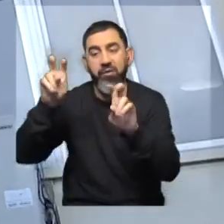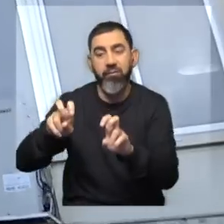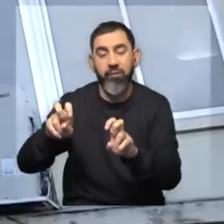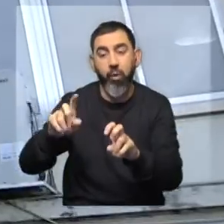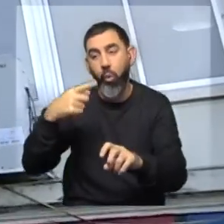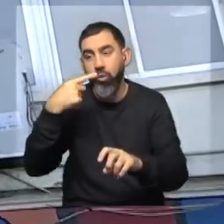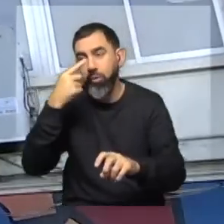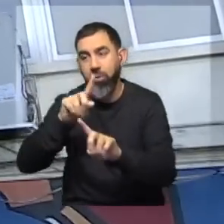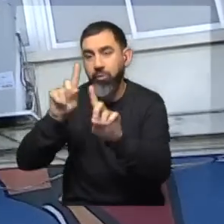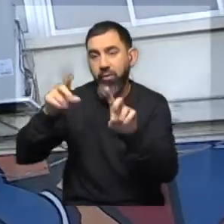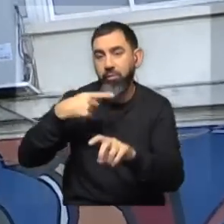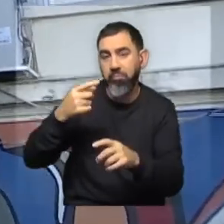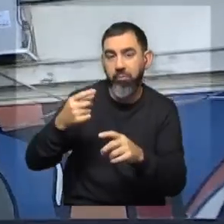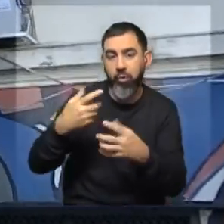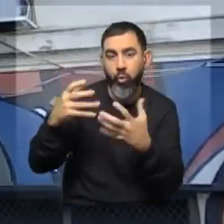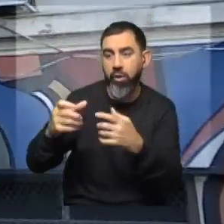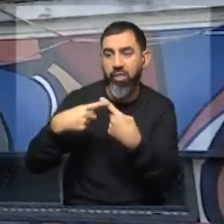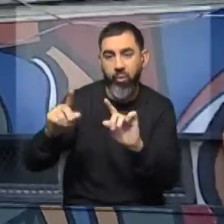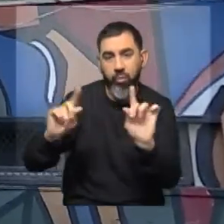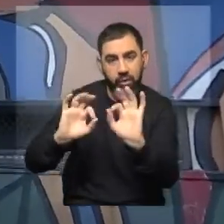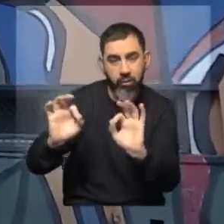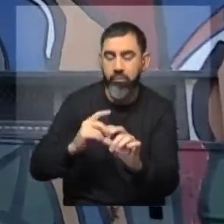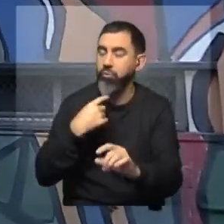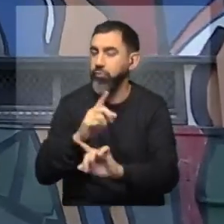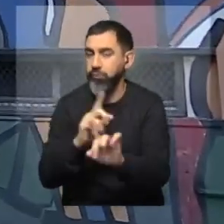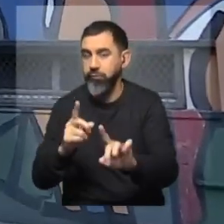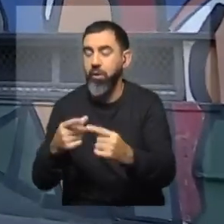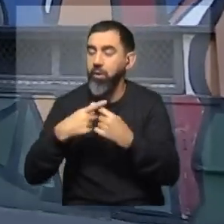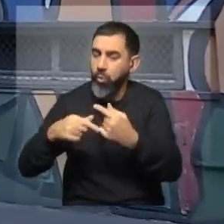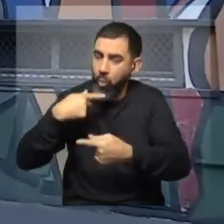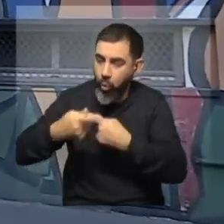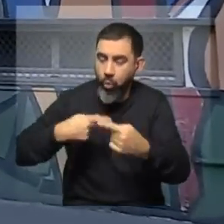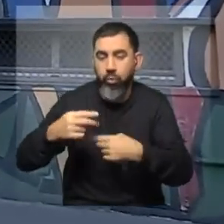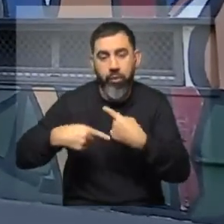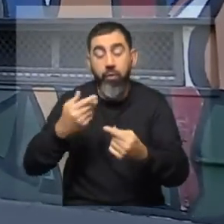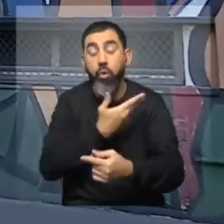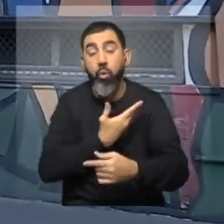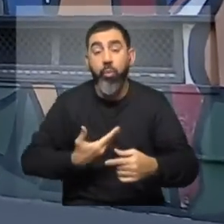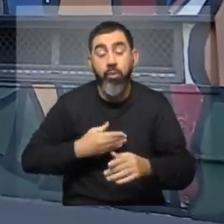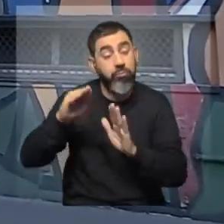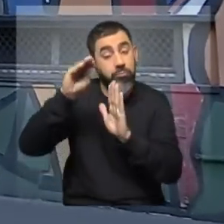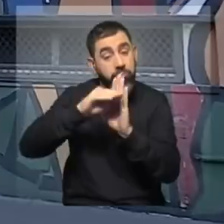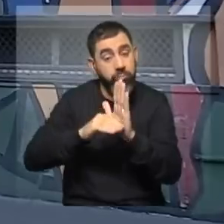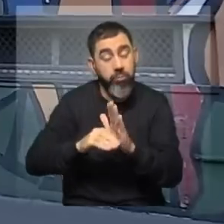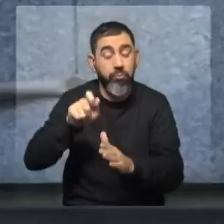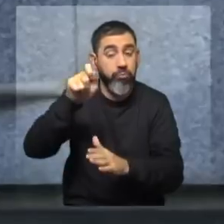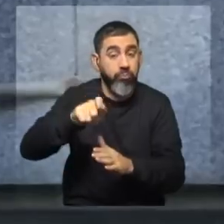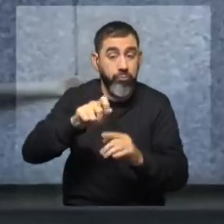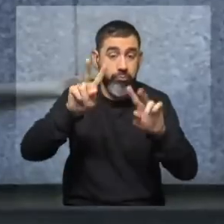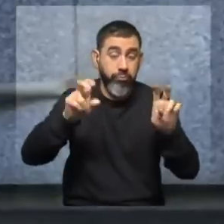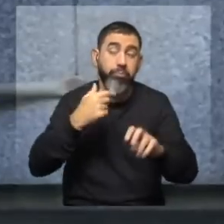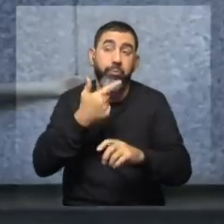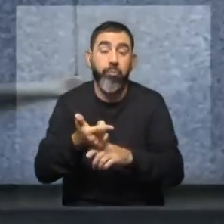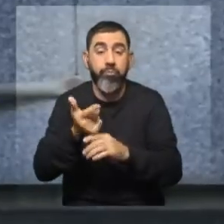entonces también Bueno ahora está todo en discusión nuevamente y vamos a seguir discutiendo con el gobierno tomar medidas jurídicas como